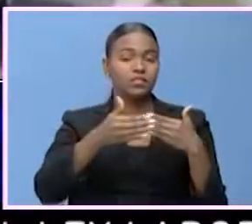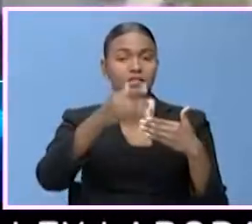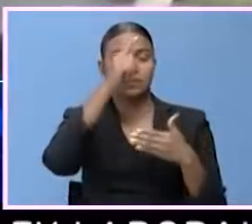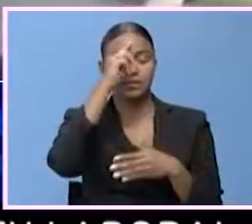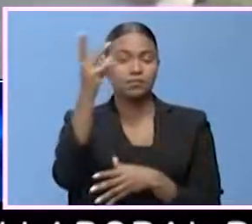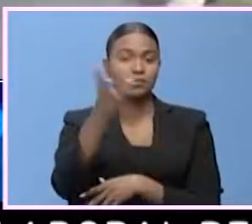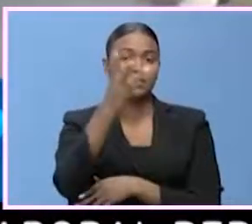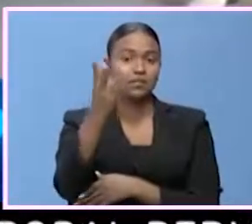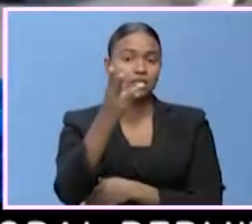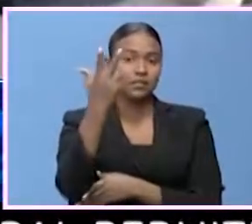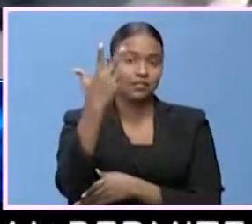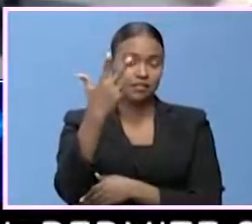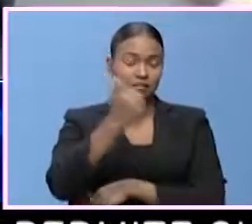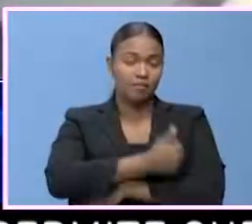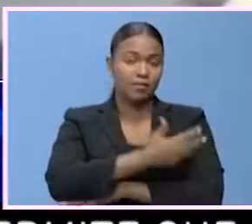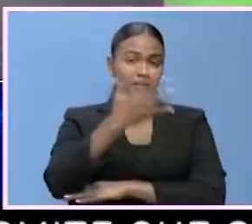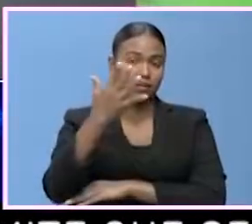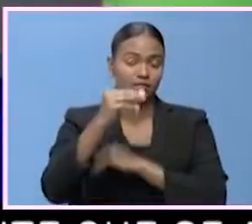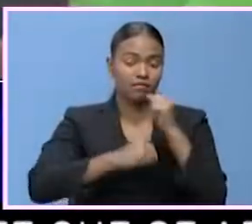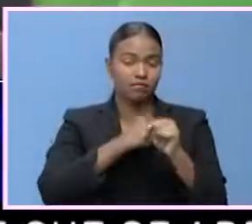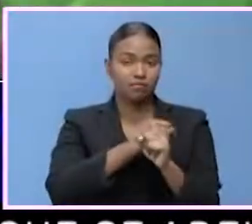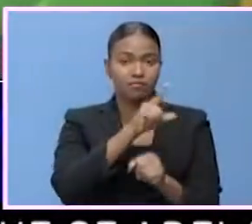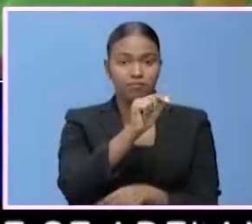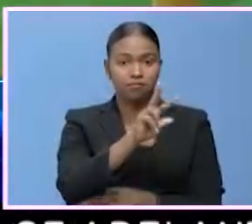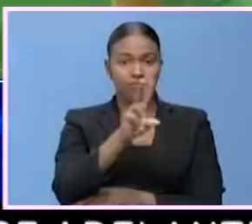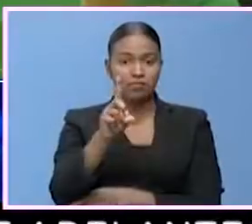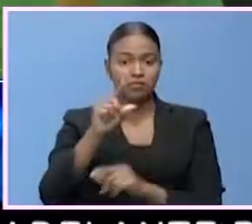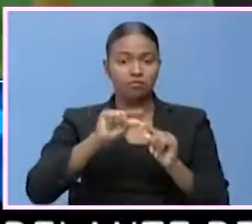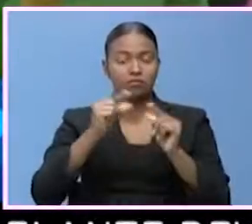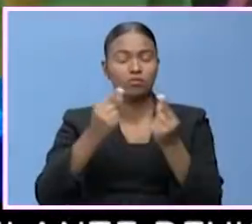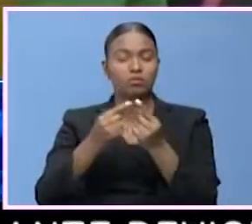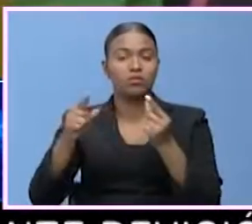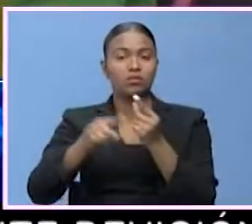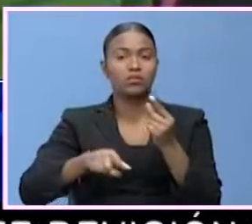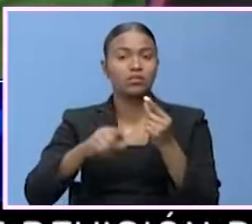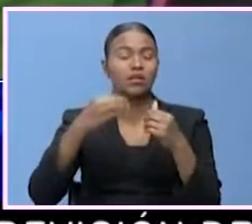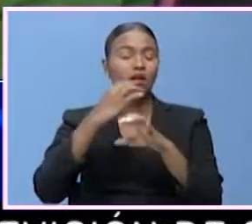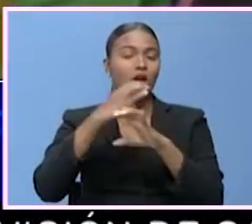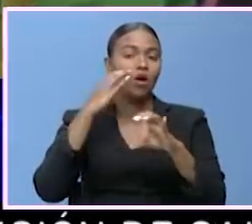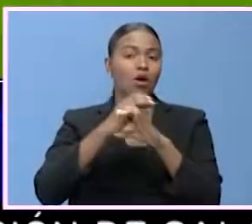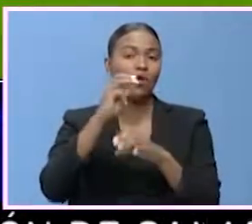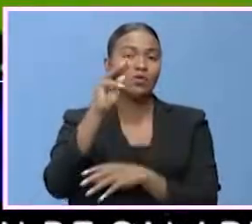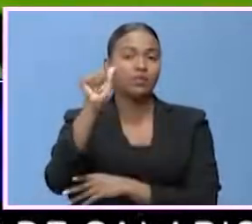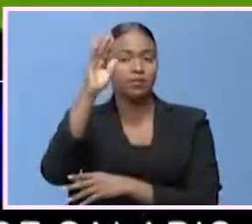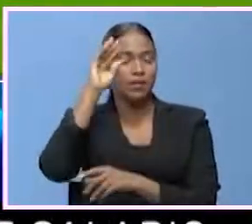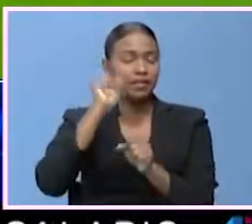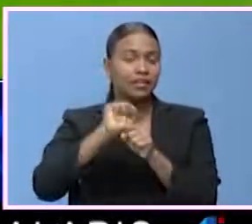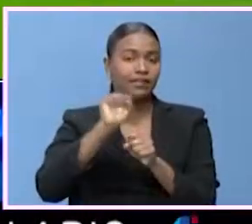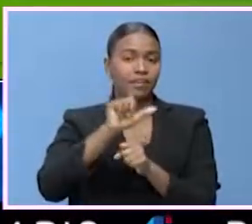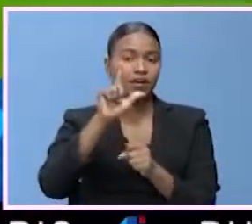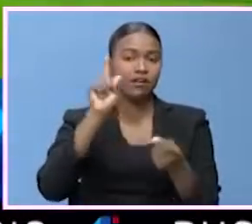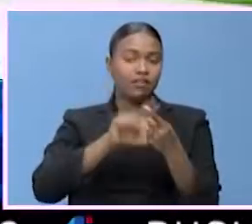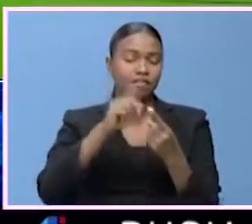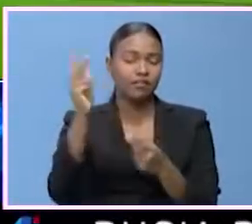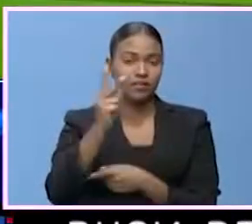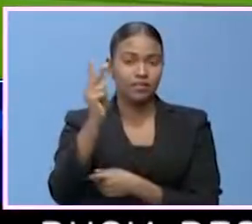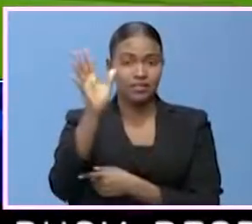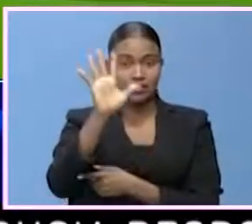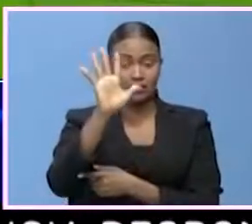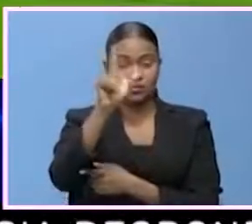de este miércoles 3 de marzo de 2021, las unidades de autobuses de OMSA trabajarán de lunes a viernes